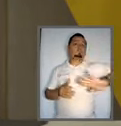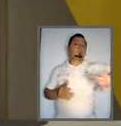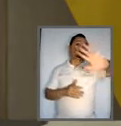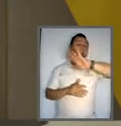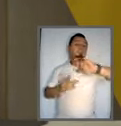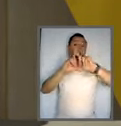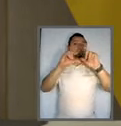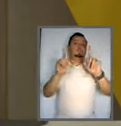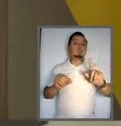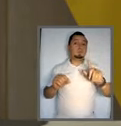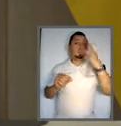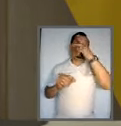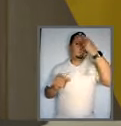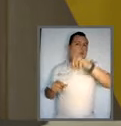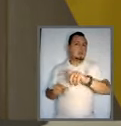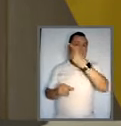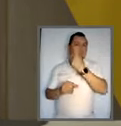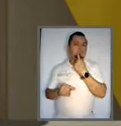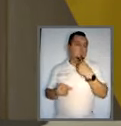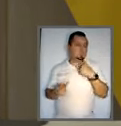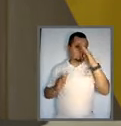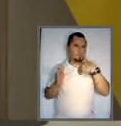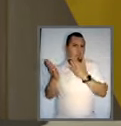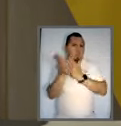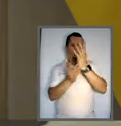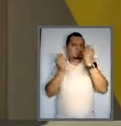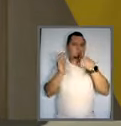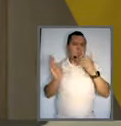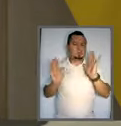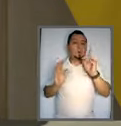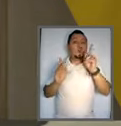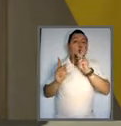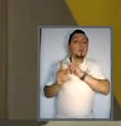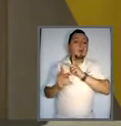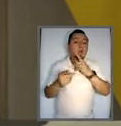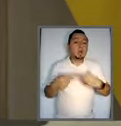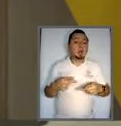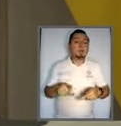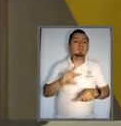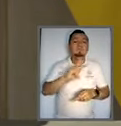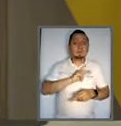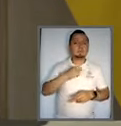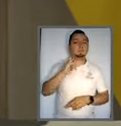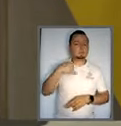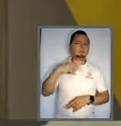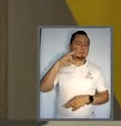y tomar una decisión de carácter sanitario. Tercero, Sí vi lo del decreto del